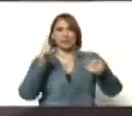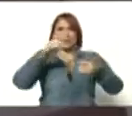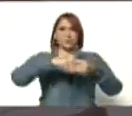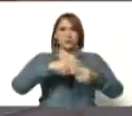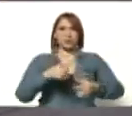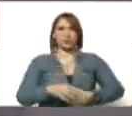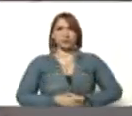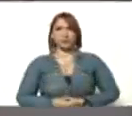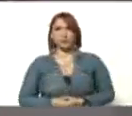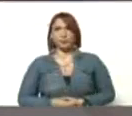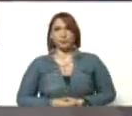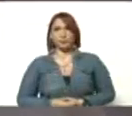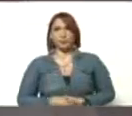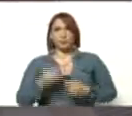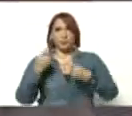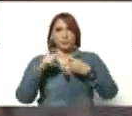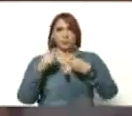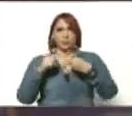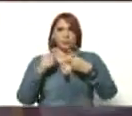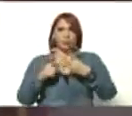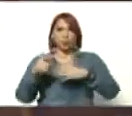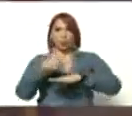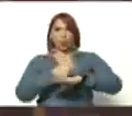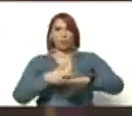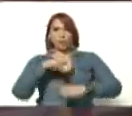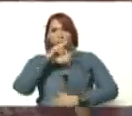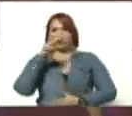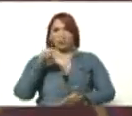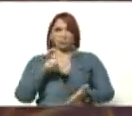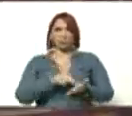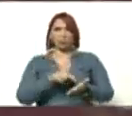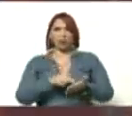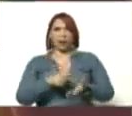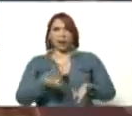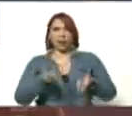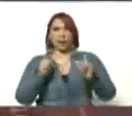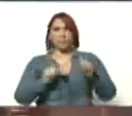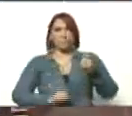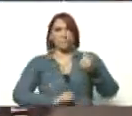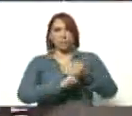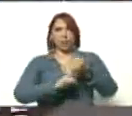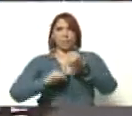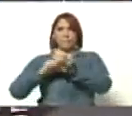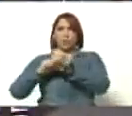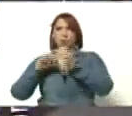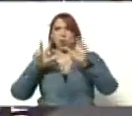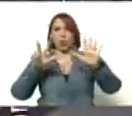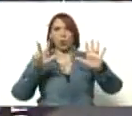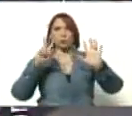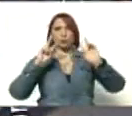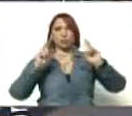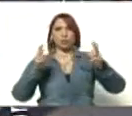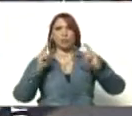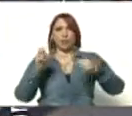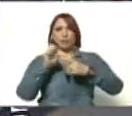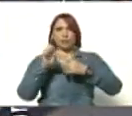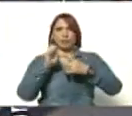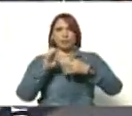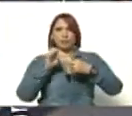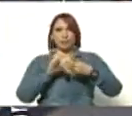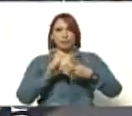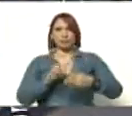a las priorizadas por el Gobierno Nacional que van a permitir impulsar 8 áreas estratégicas